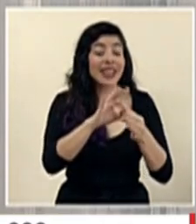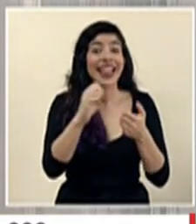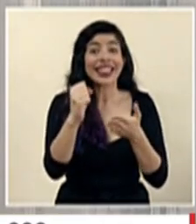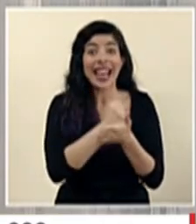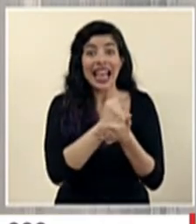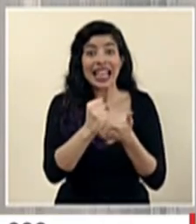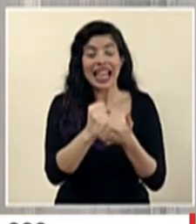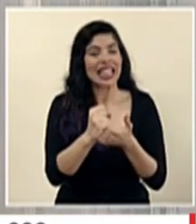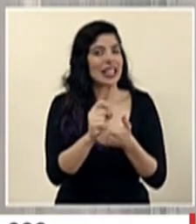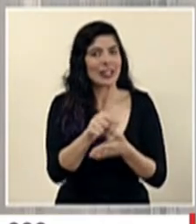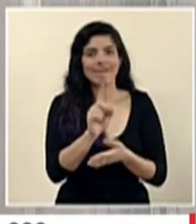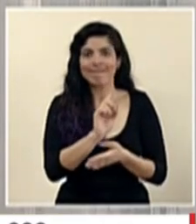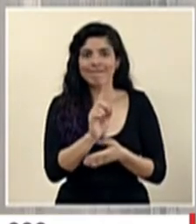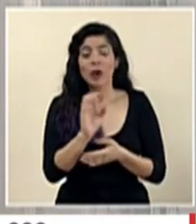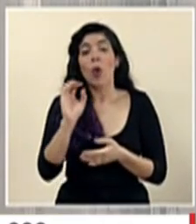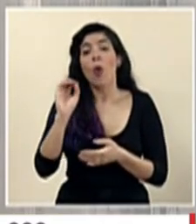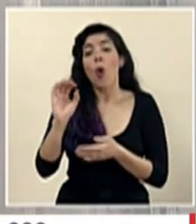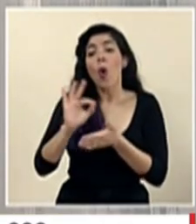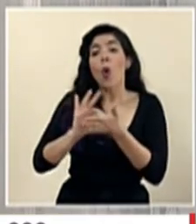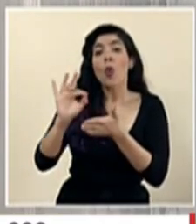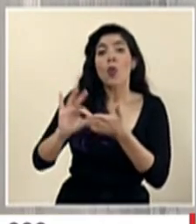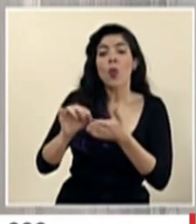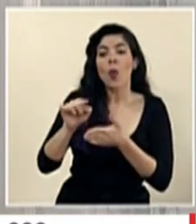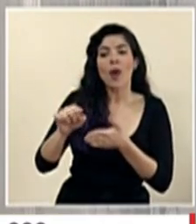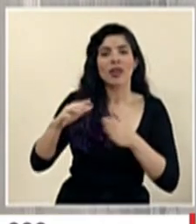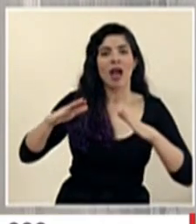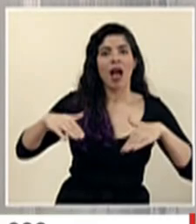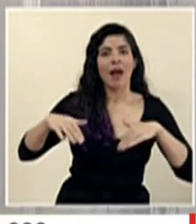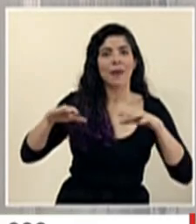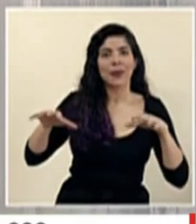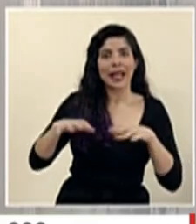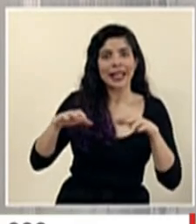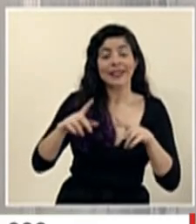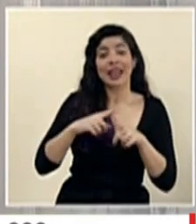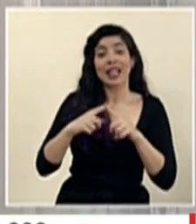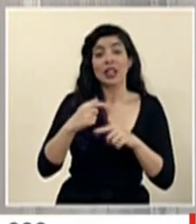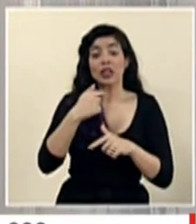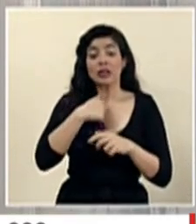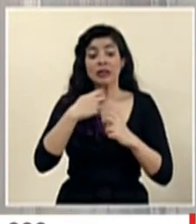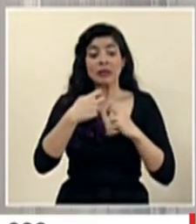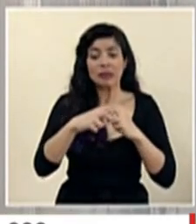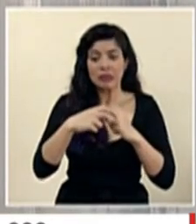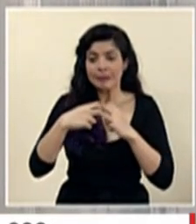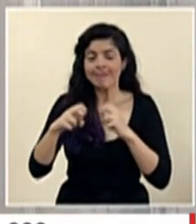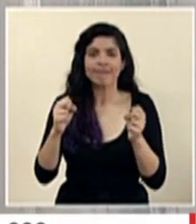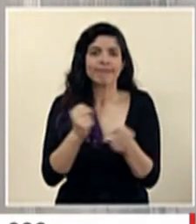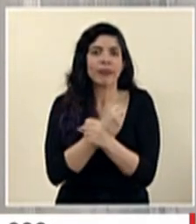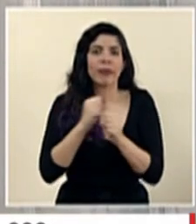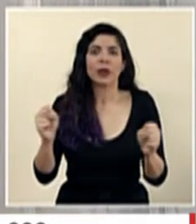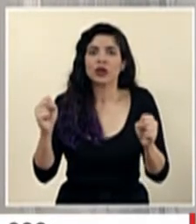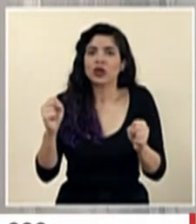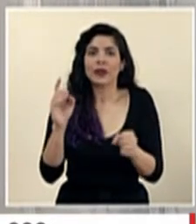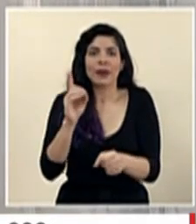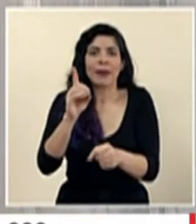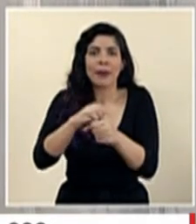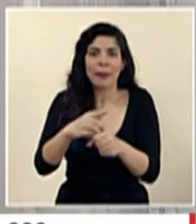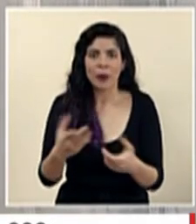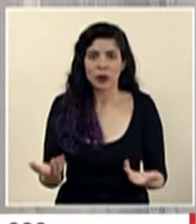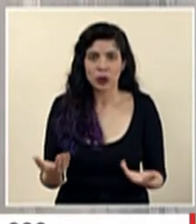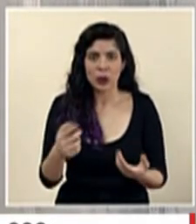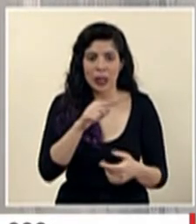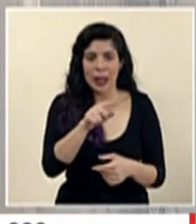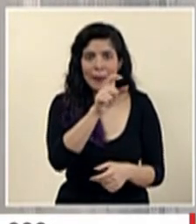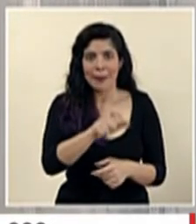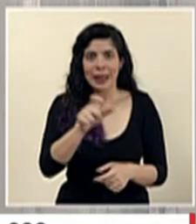crédito como cuentas que no están activas y entonces hace que sea imposible que le podamos depositar a